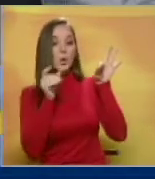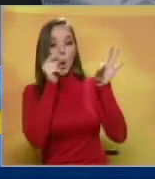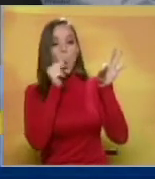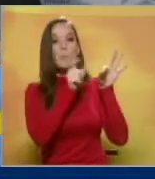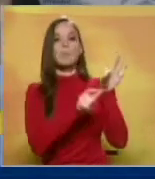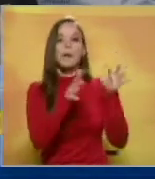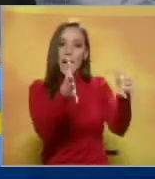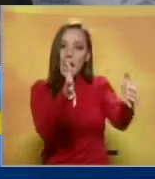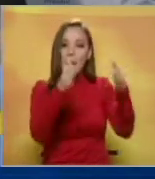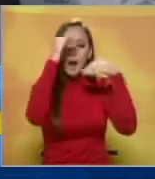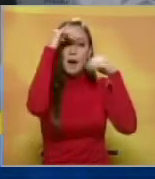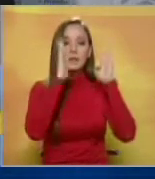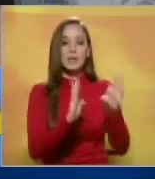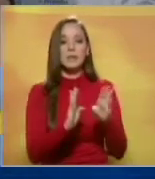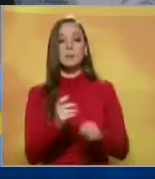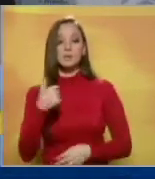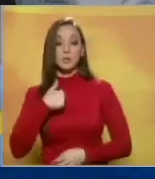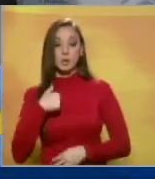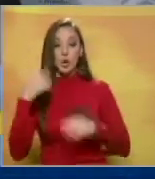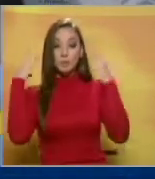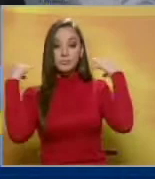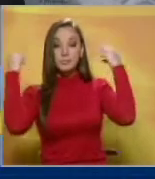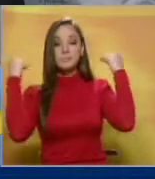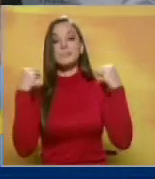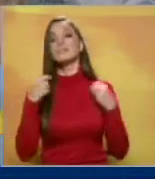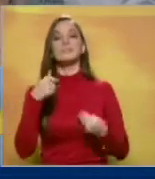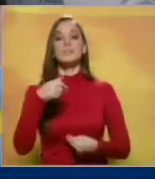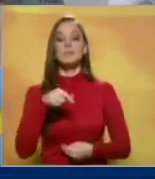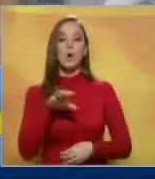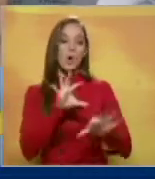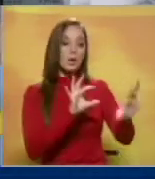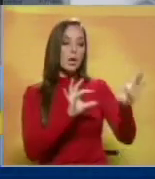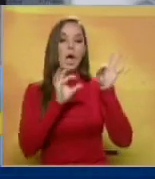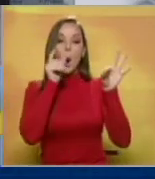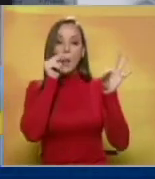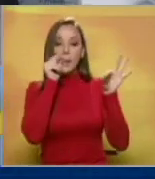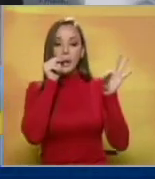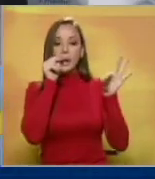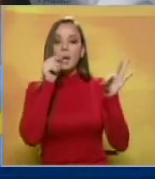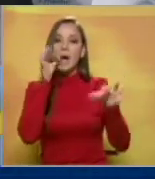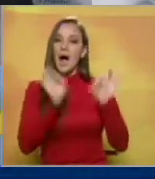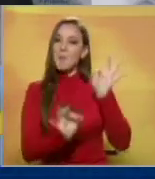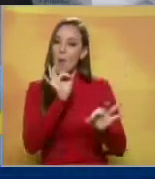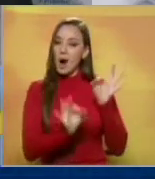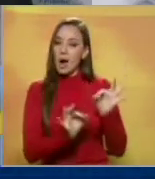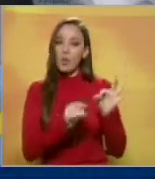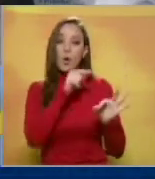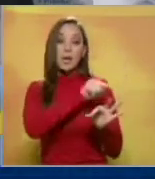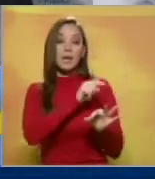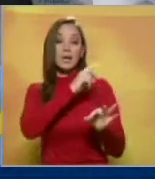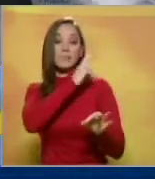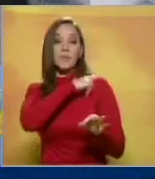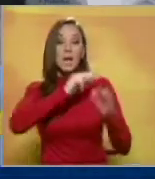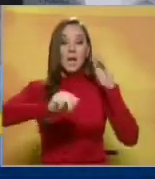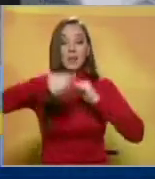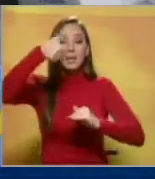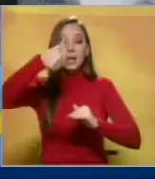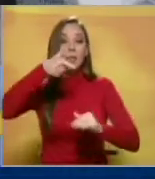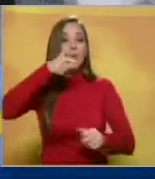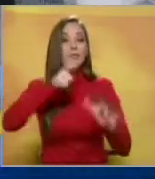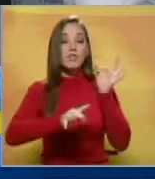yo estoy en este momento designando al doctor josé francisco garcía y el director de fiscalías superiores